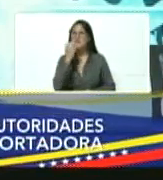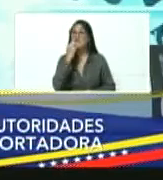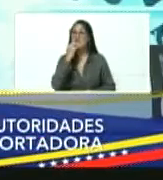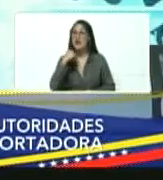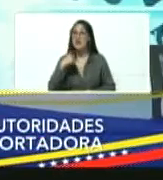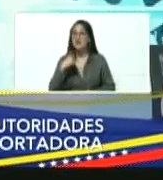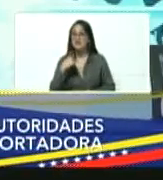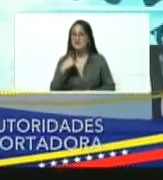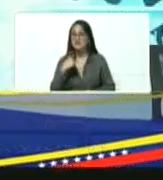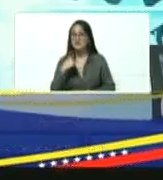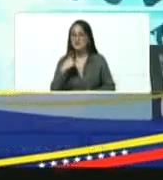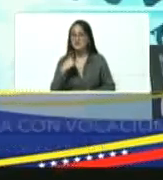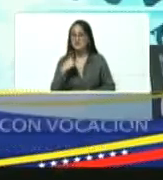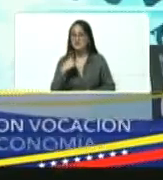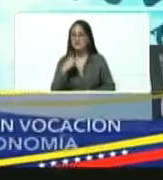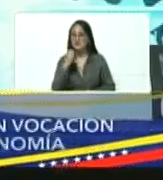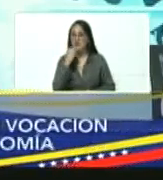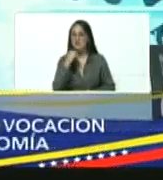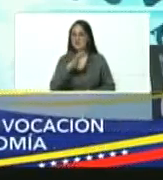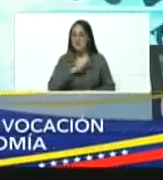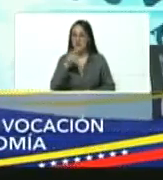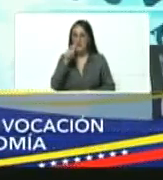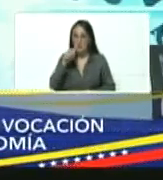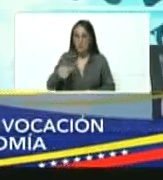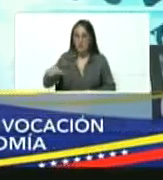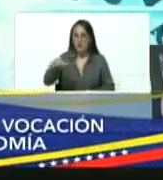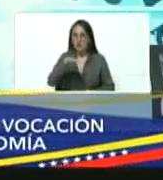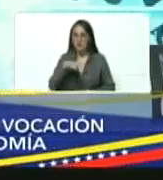Valencia, Valencia del Pueblo,